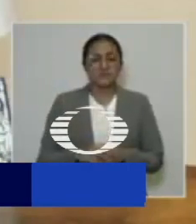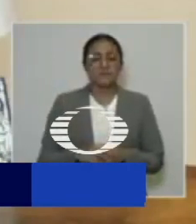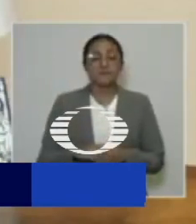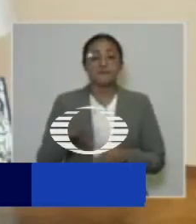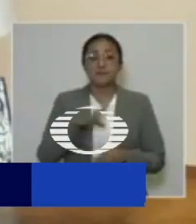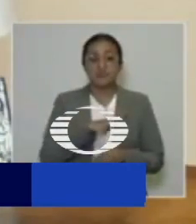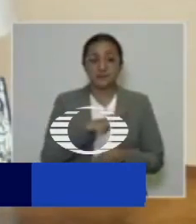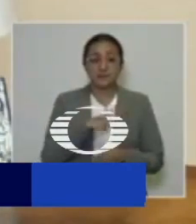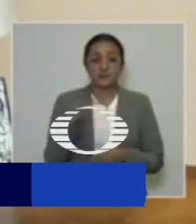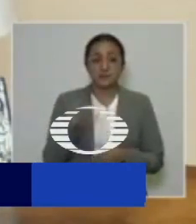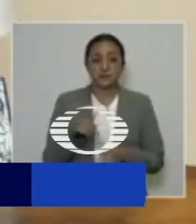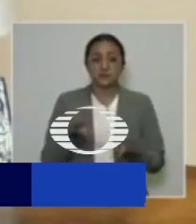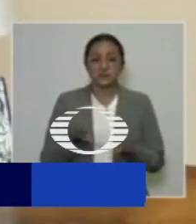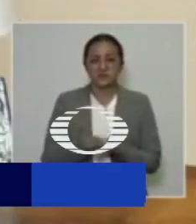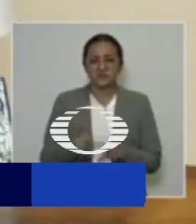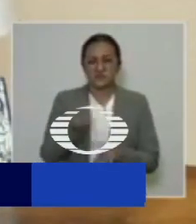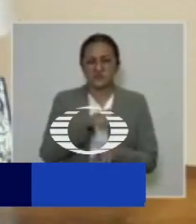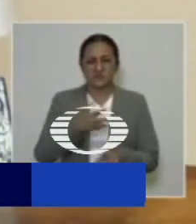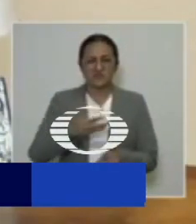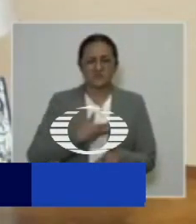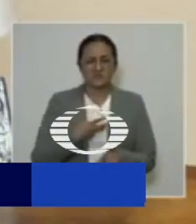vocación, obsesión,